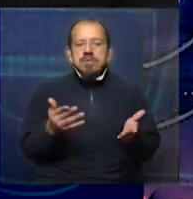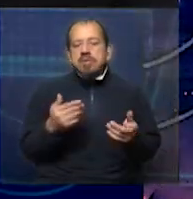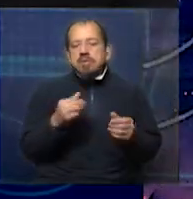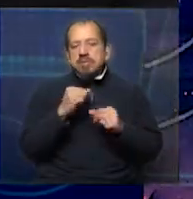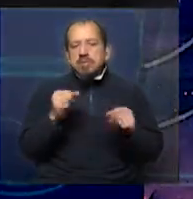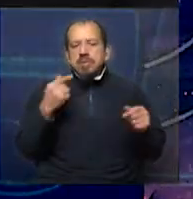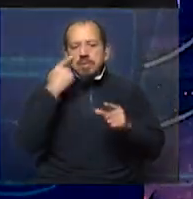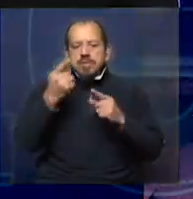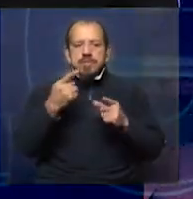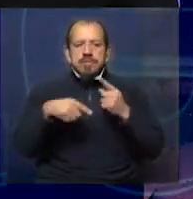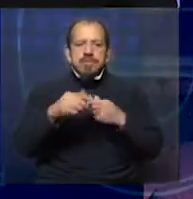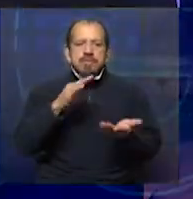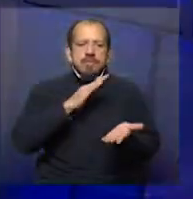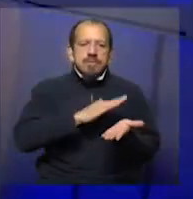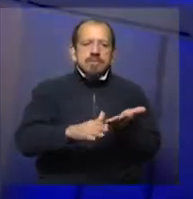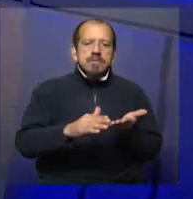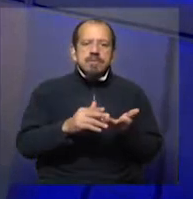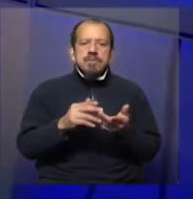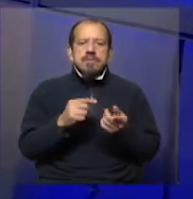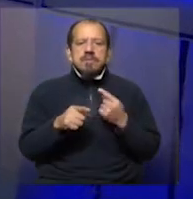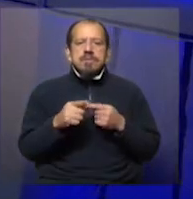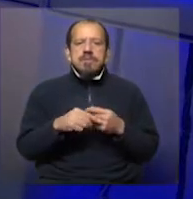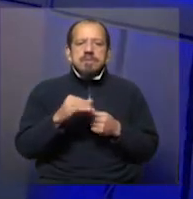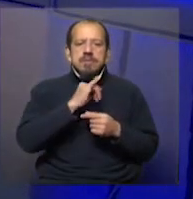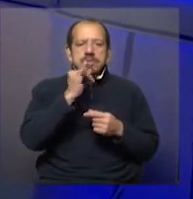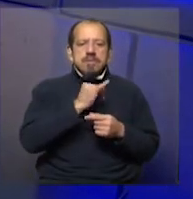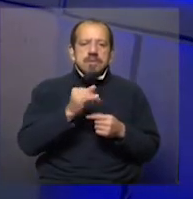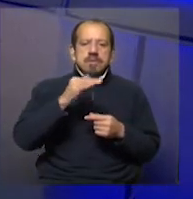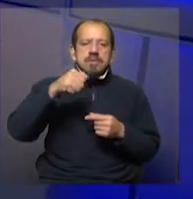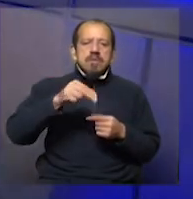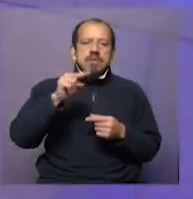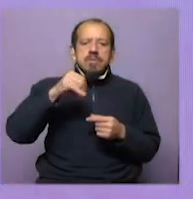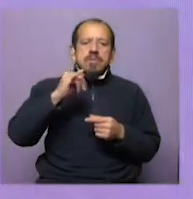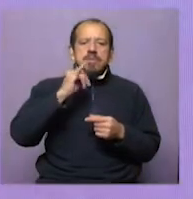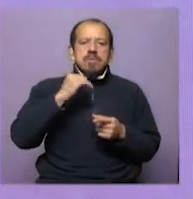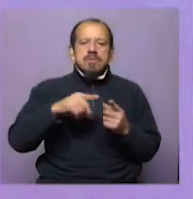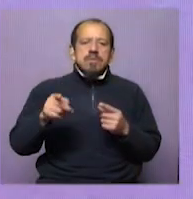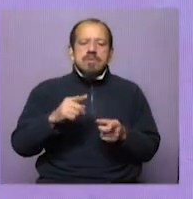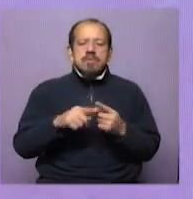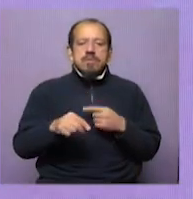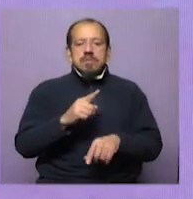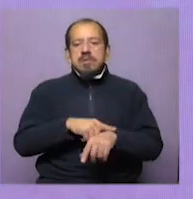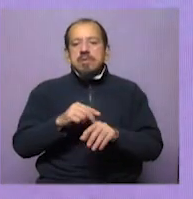va a ser con entrada gratuita y libre en la Zabala Muniz el 24 de julio a las 8.